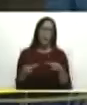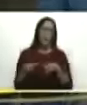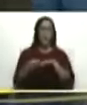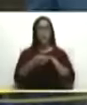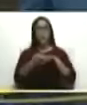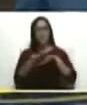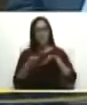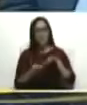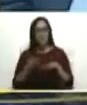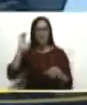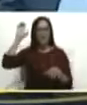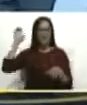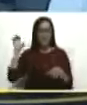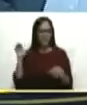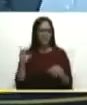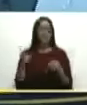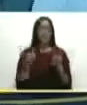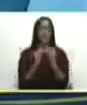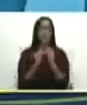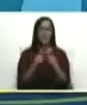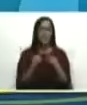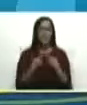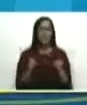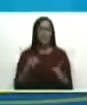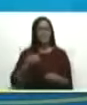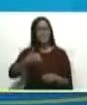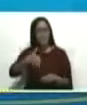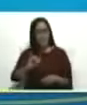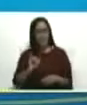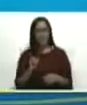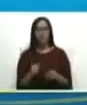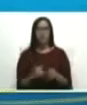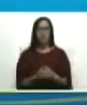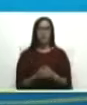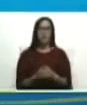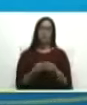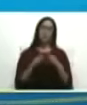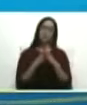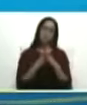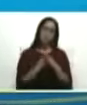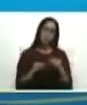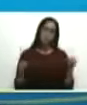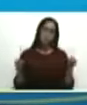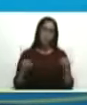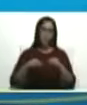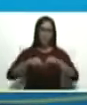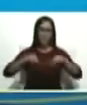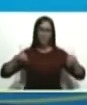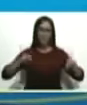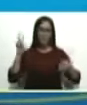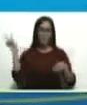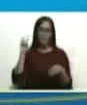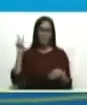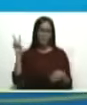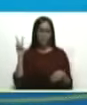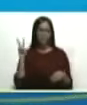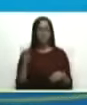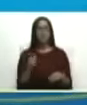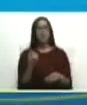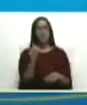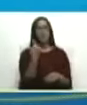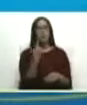estatales, con las diferencias que hay a lo largo y ancho del territorio nacional, de un